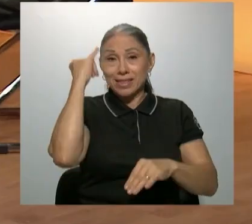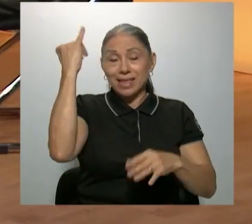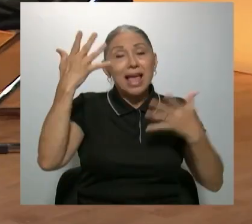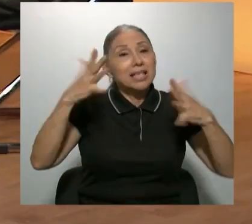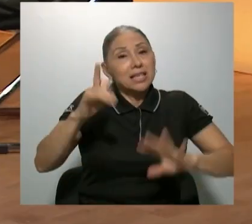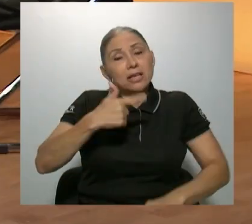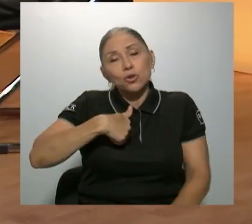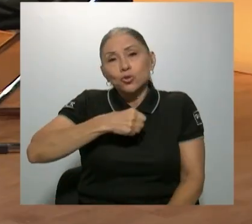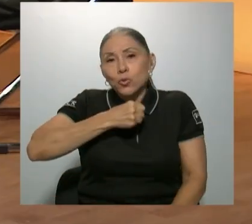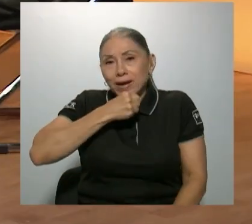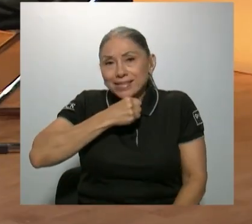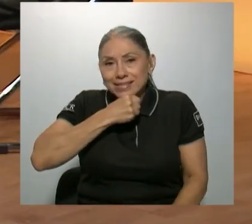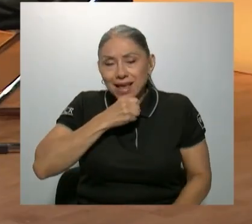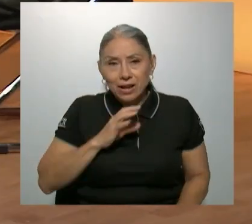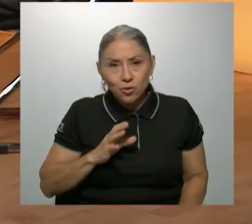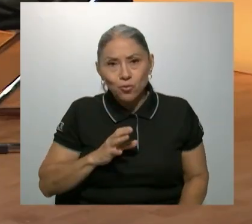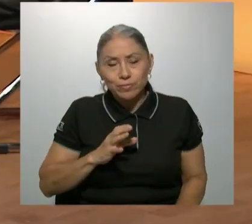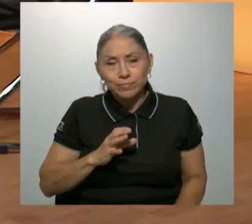al que